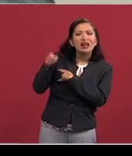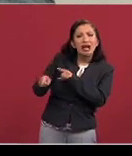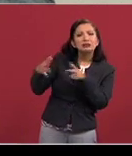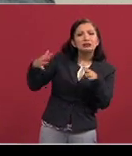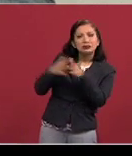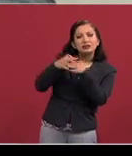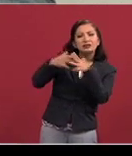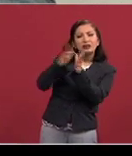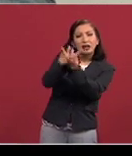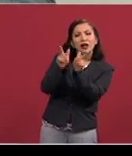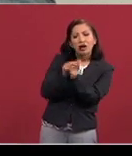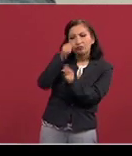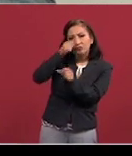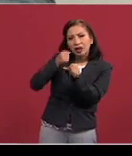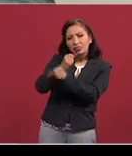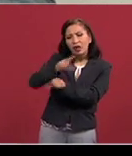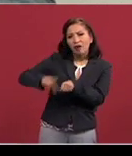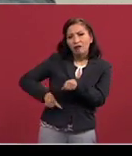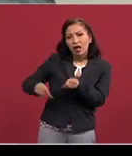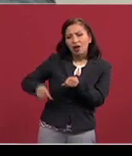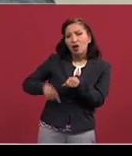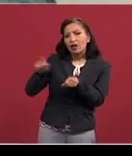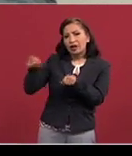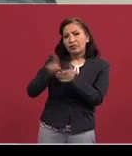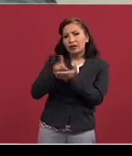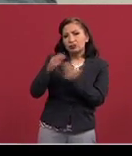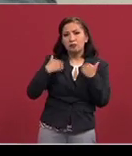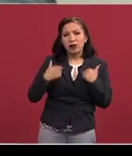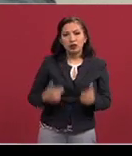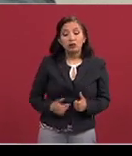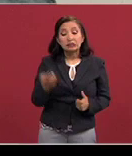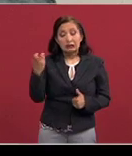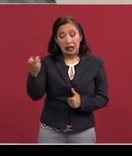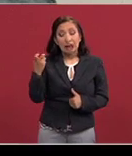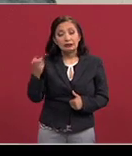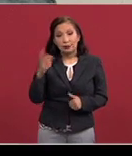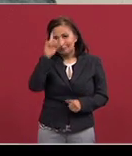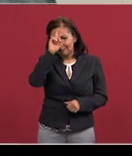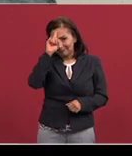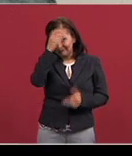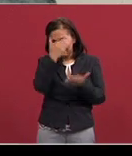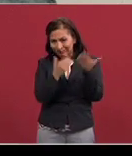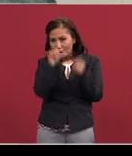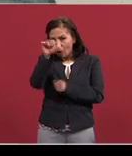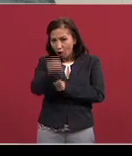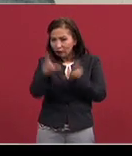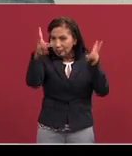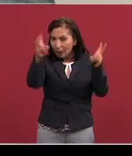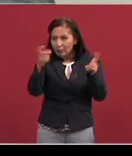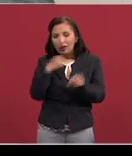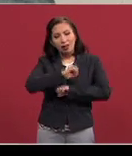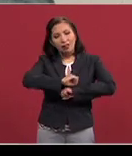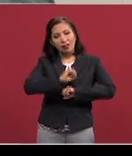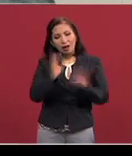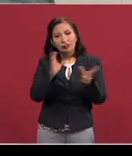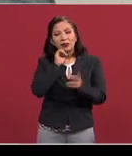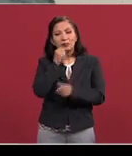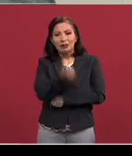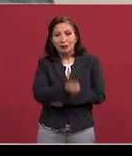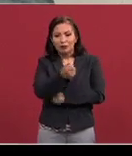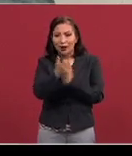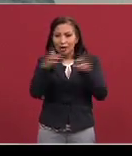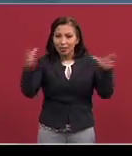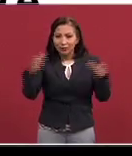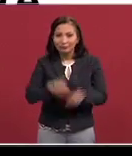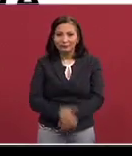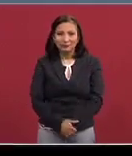la guerrilla, la violencia de Estado y los derechos humanos. Esta es la recomendación del día de hoy y, por supuesto, un saludo muy